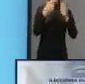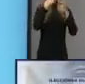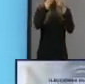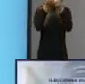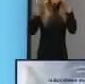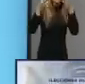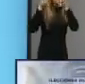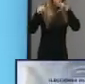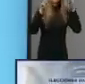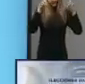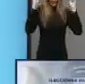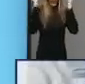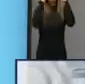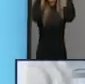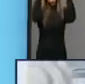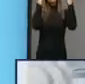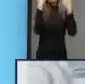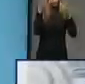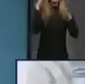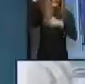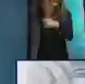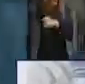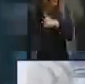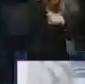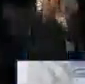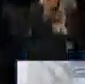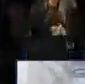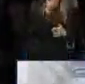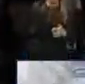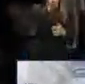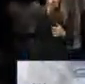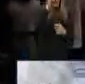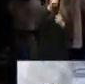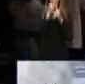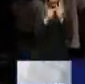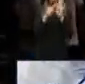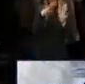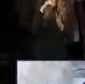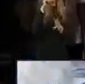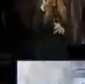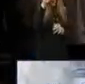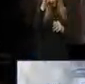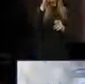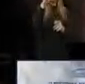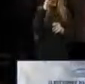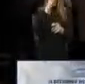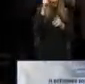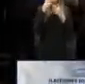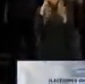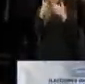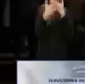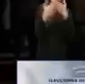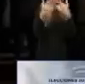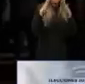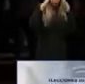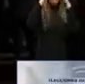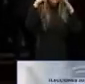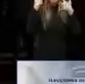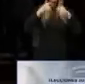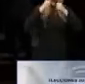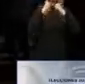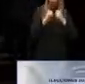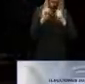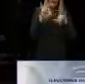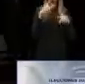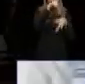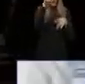están celebrando ya la victoria de Bernardo Arévalo y de Karin Herrera en el obelisco. Llama la atención poderosamente, y ustedes lo